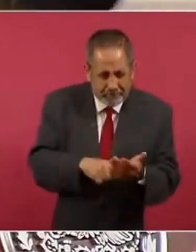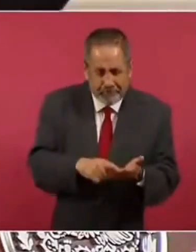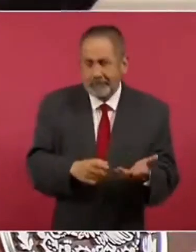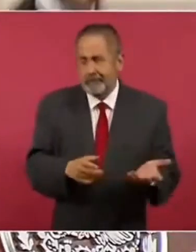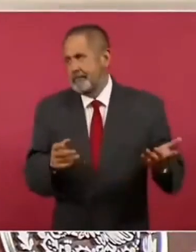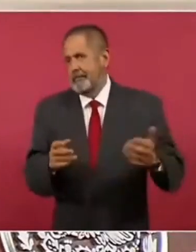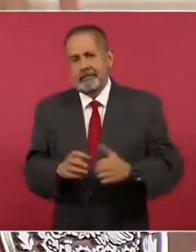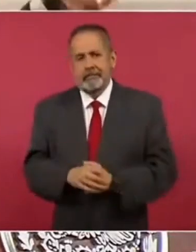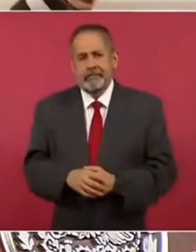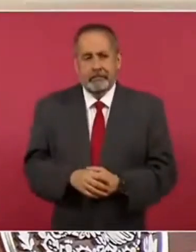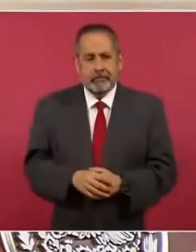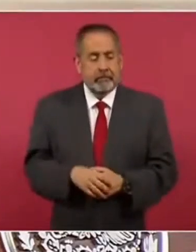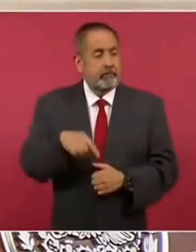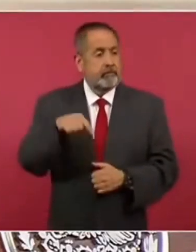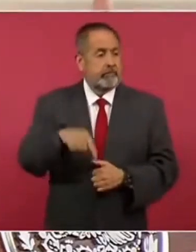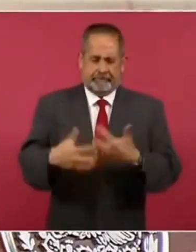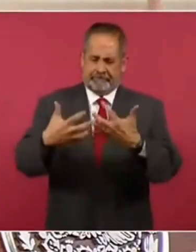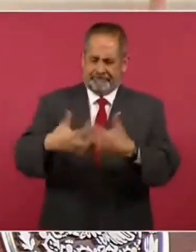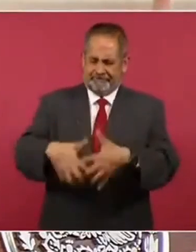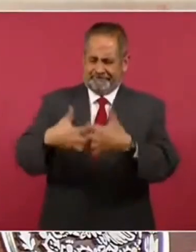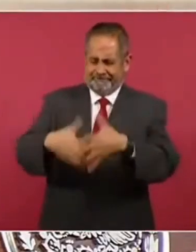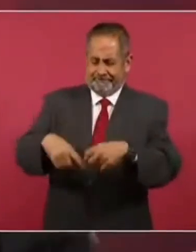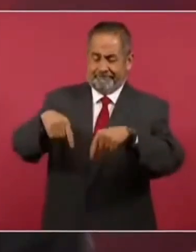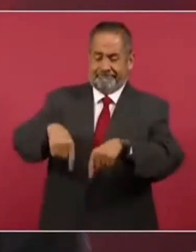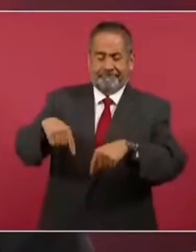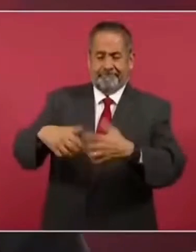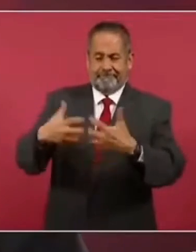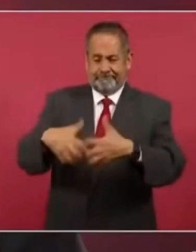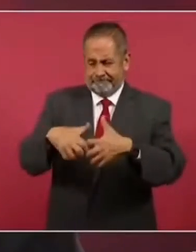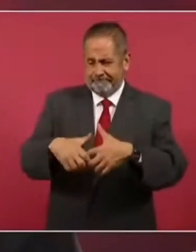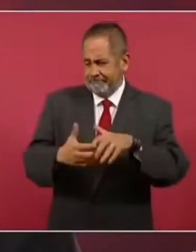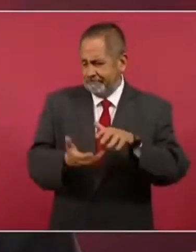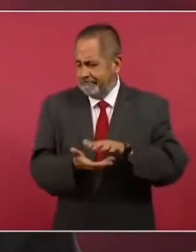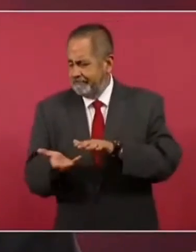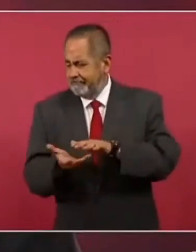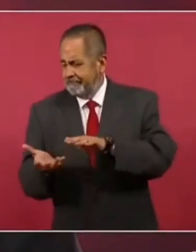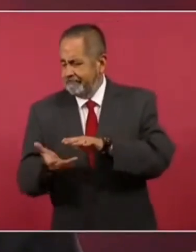o que aquí se fabrica el fentanilo,